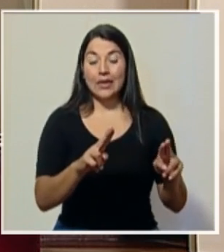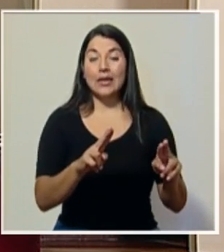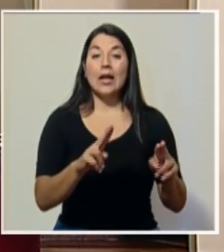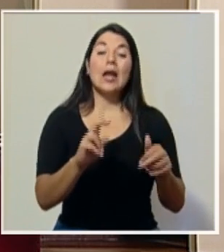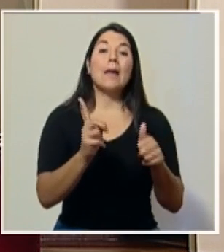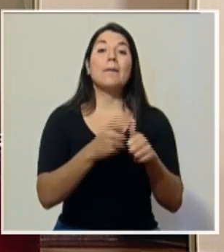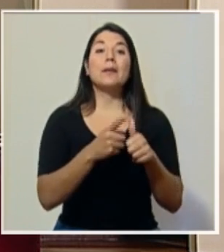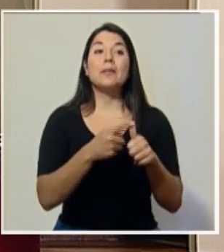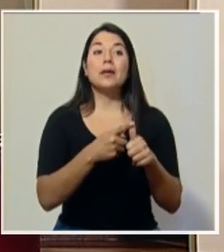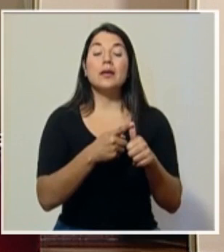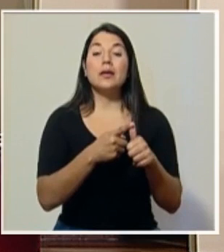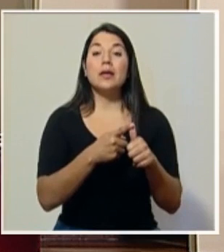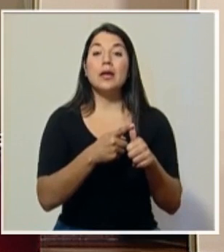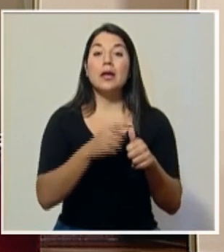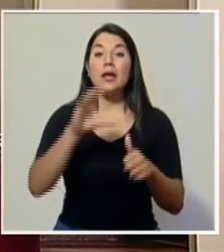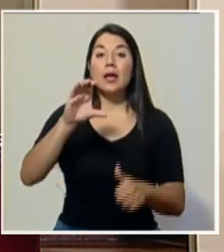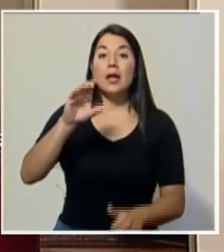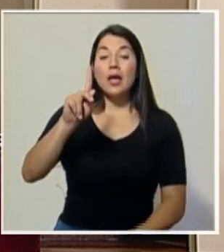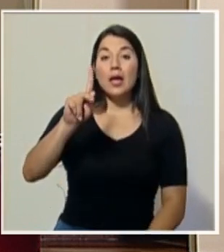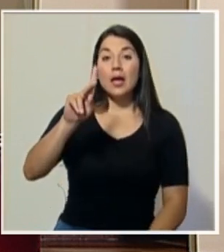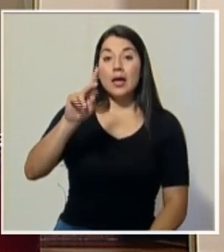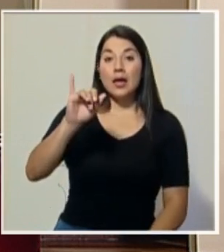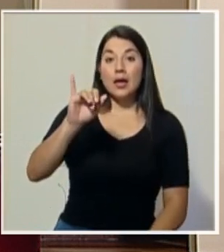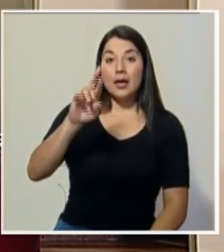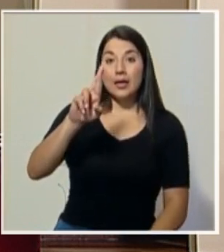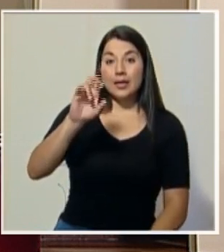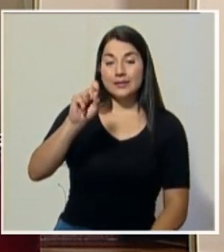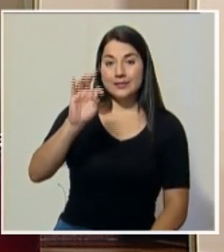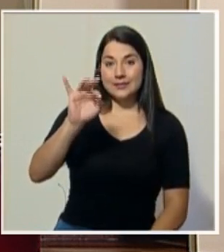va a realizar, la envía Cristín Hidalgo de